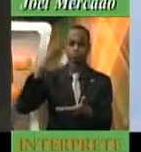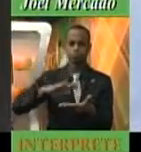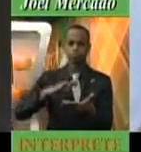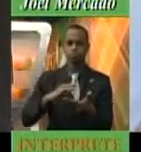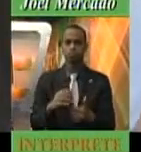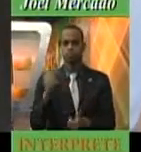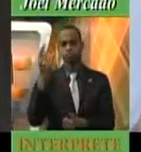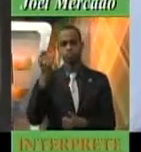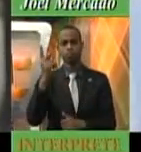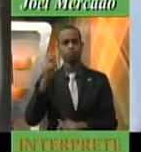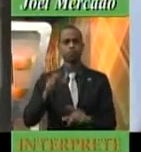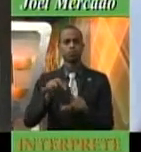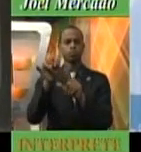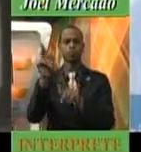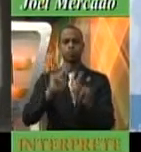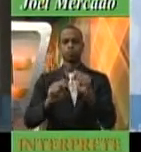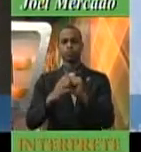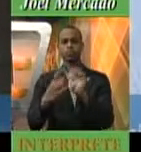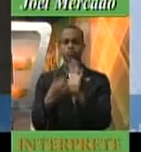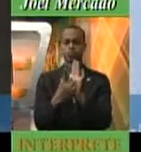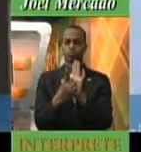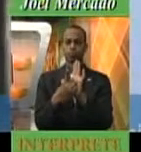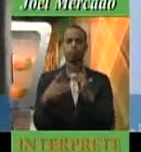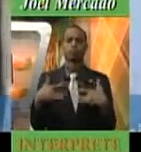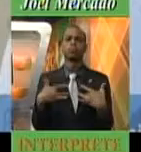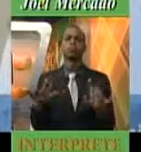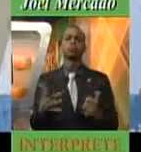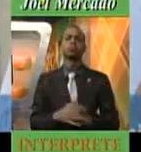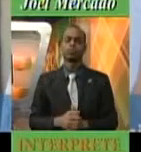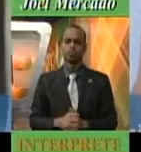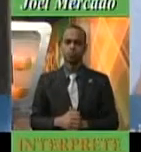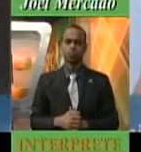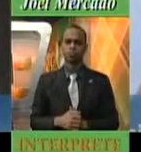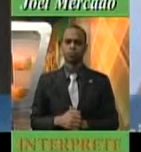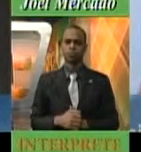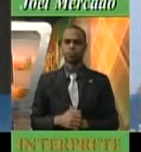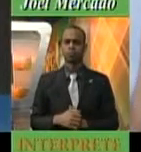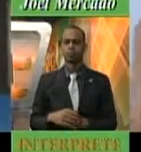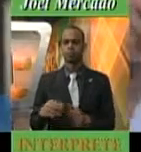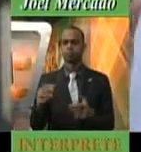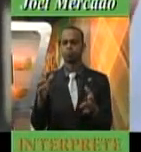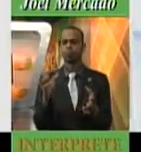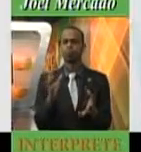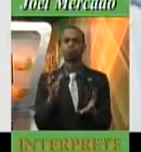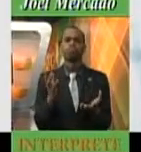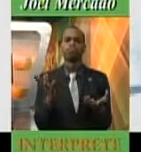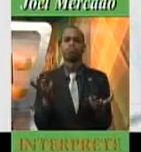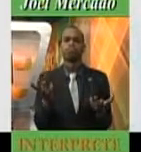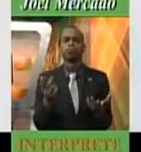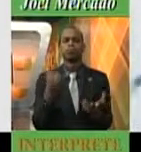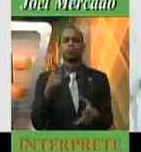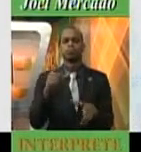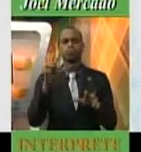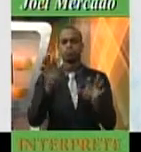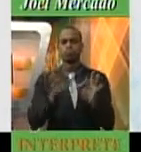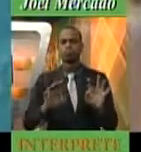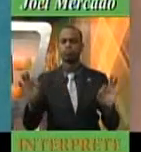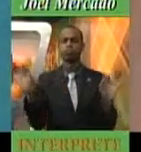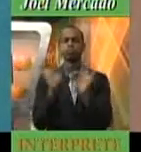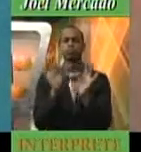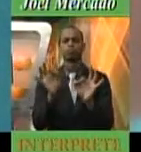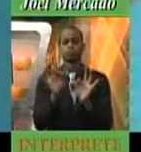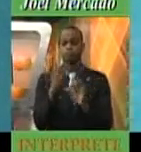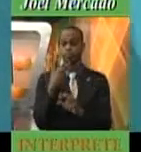caso de los discapacitados, en tanto. ¿A partir de qué momento el diagnóstico se hace fundamental para que